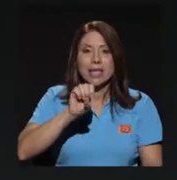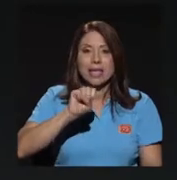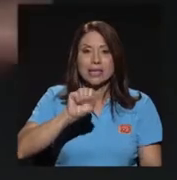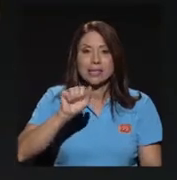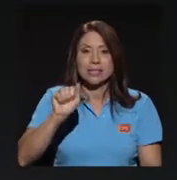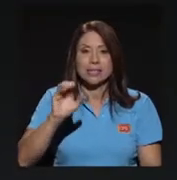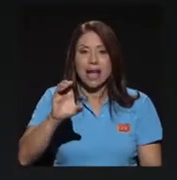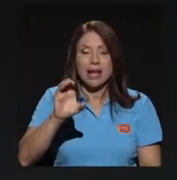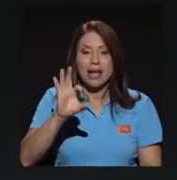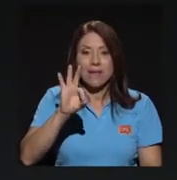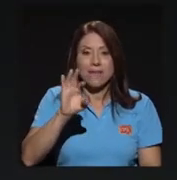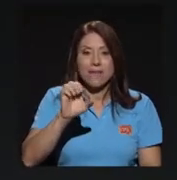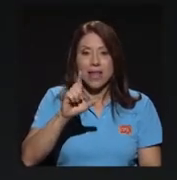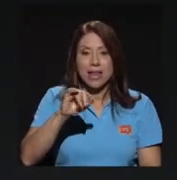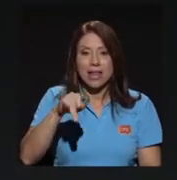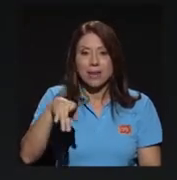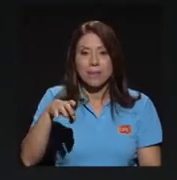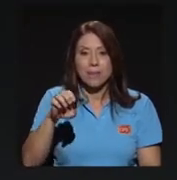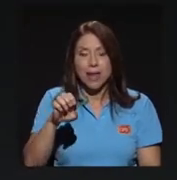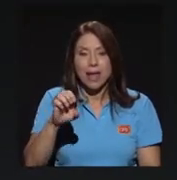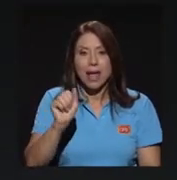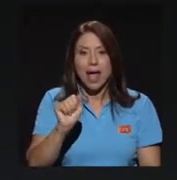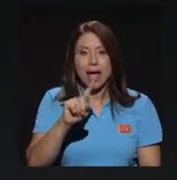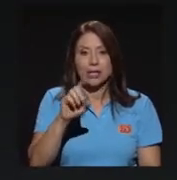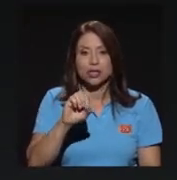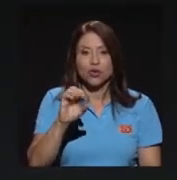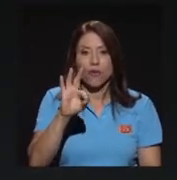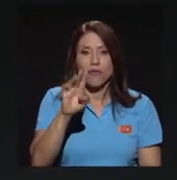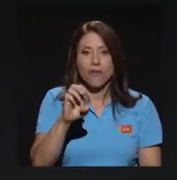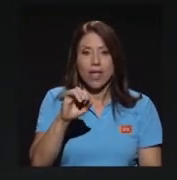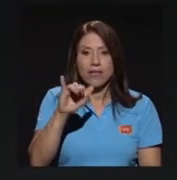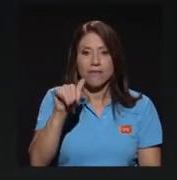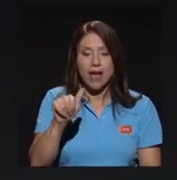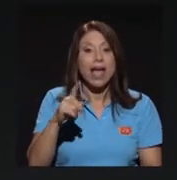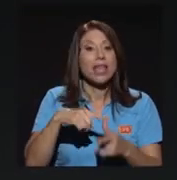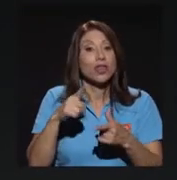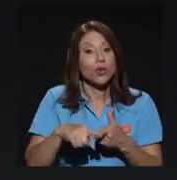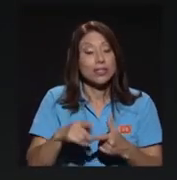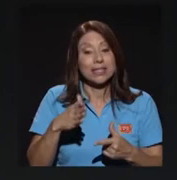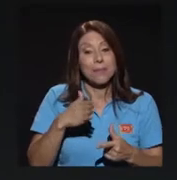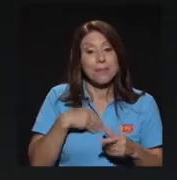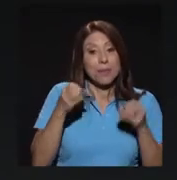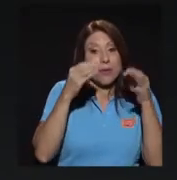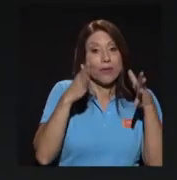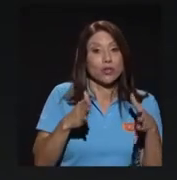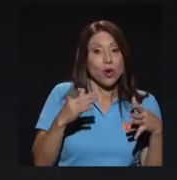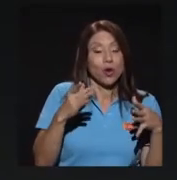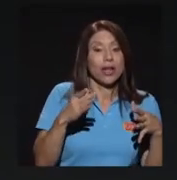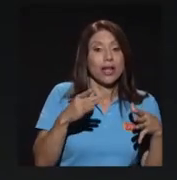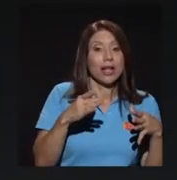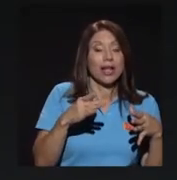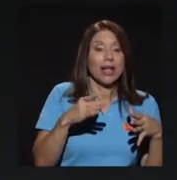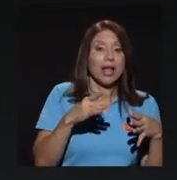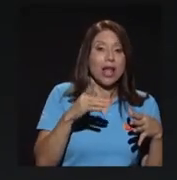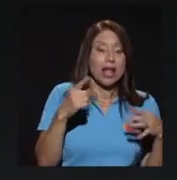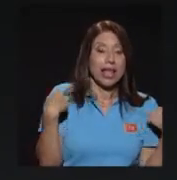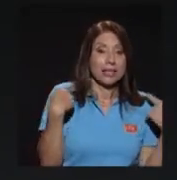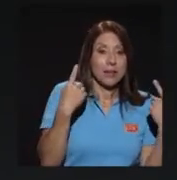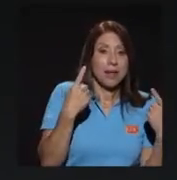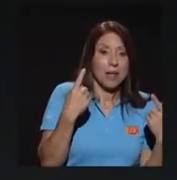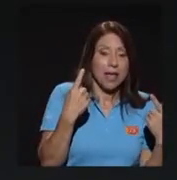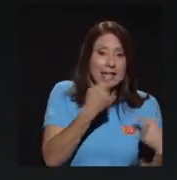manera que yo tuve mi profesor español un semestre y micro y mi profesor domínguez y el otro semestre